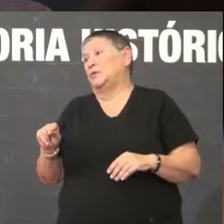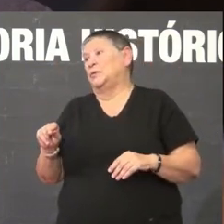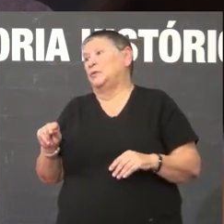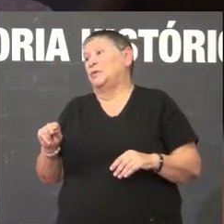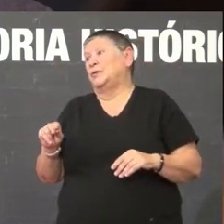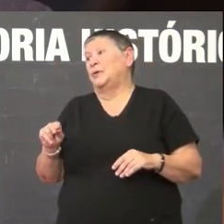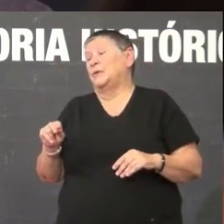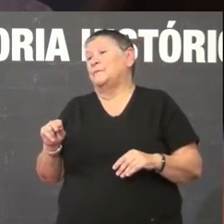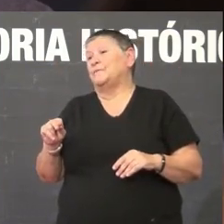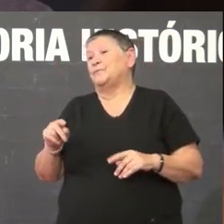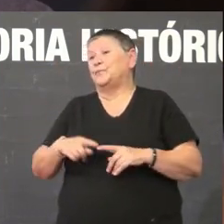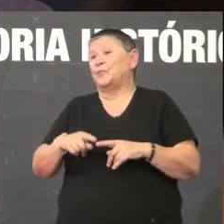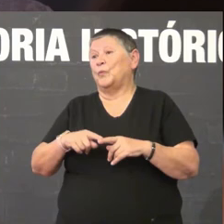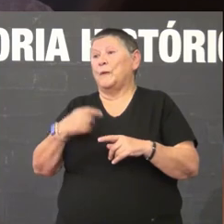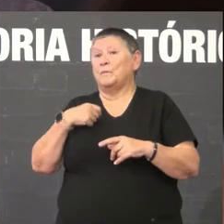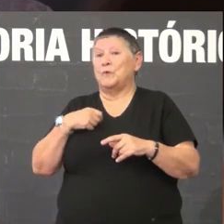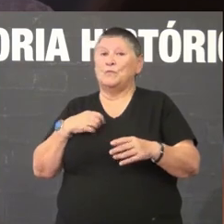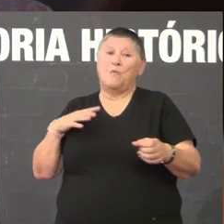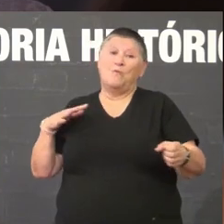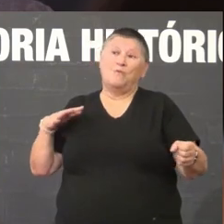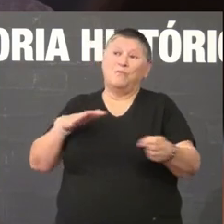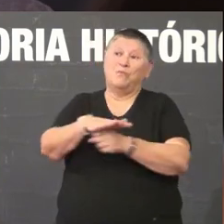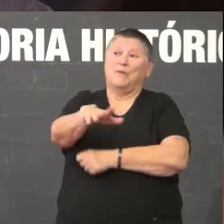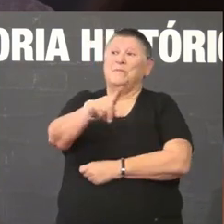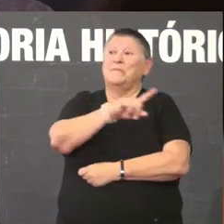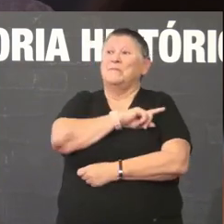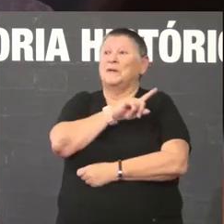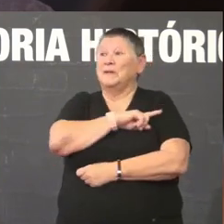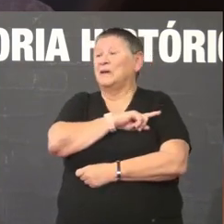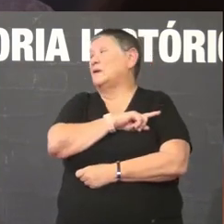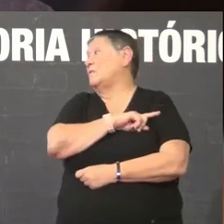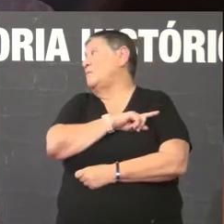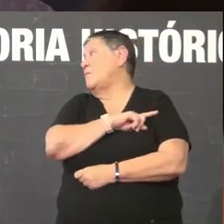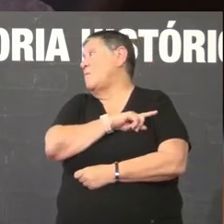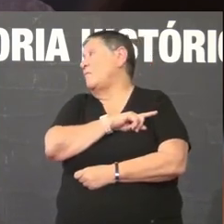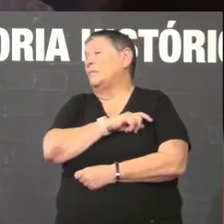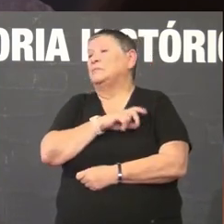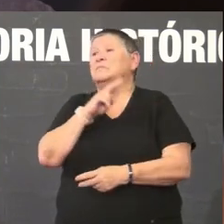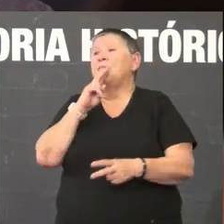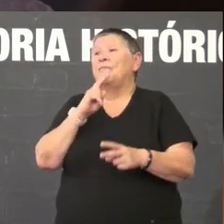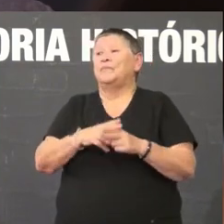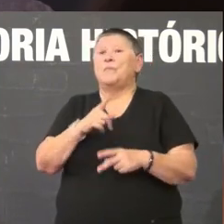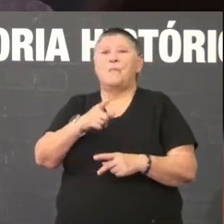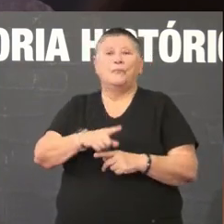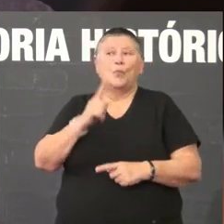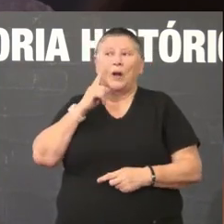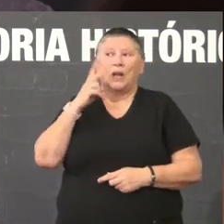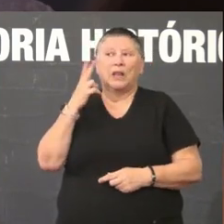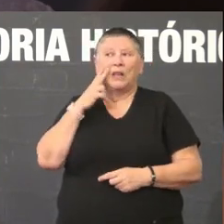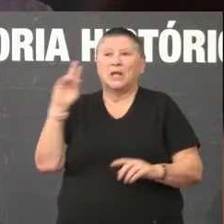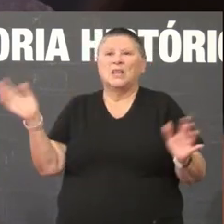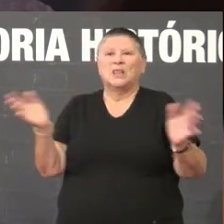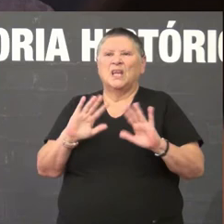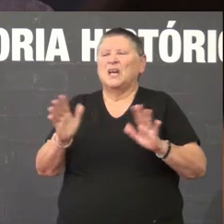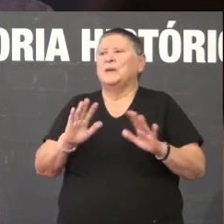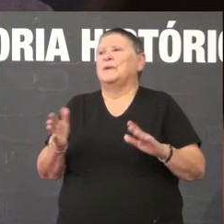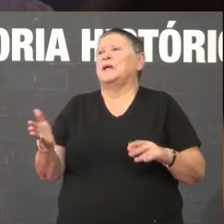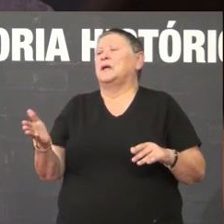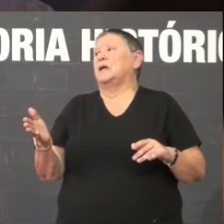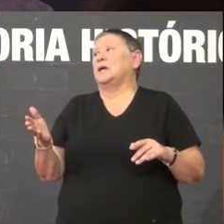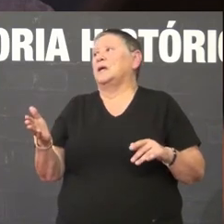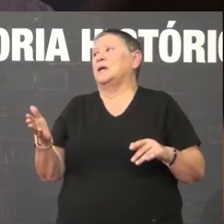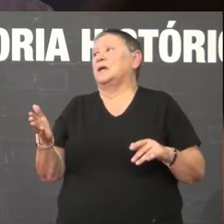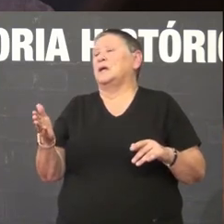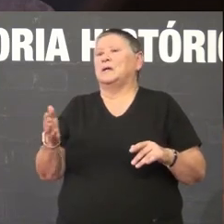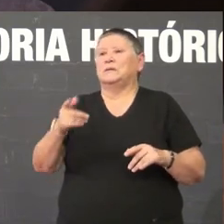de ese golpe militar que se deron, que foi un golpe terrible, que masacrou a